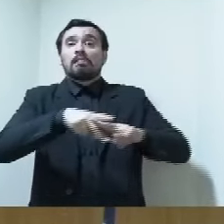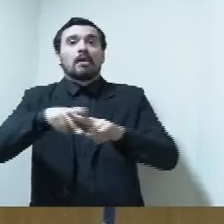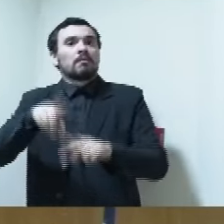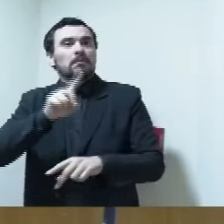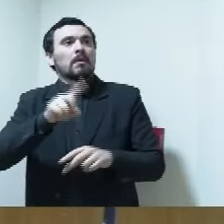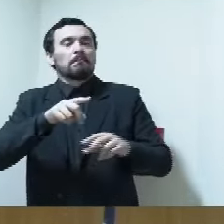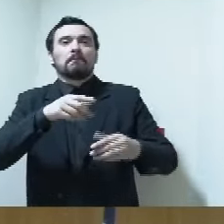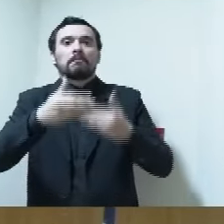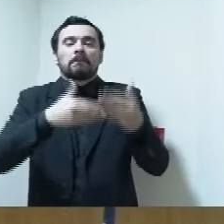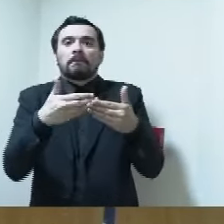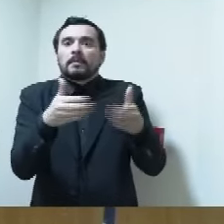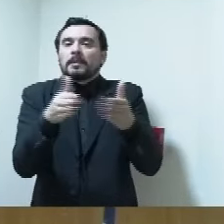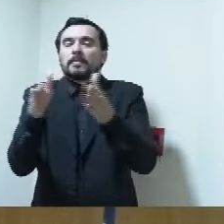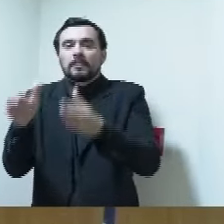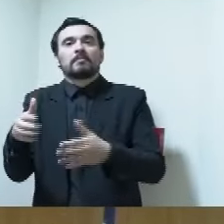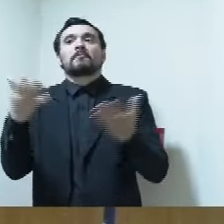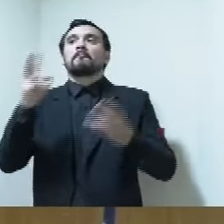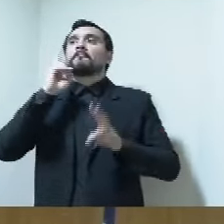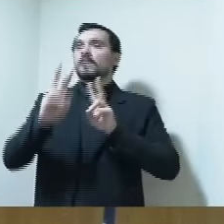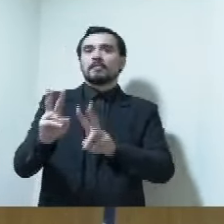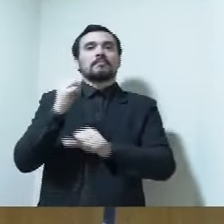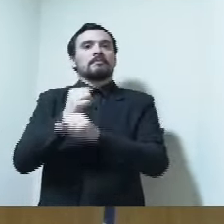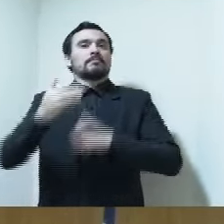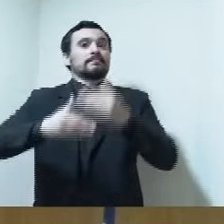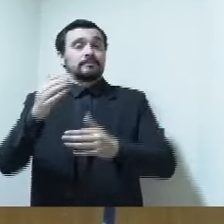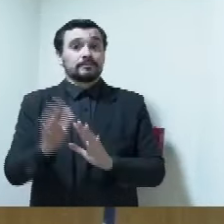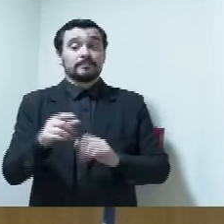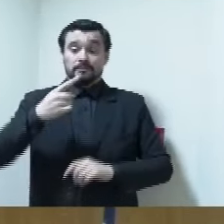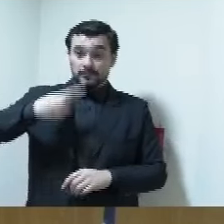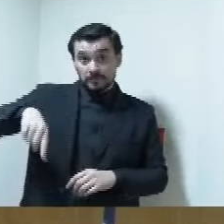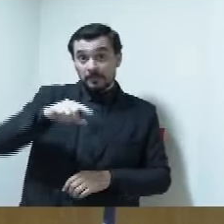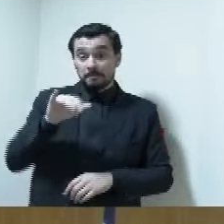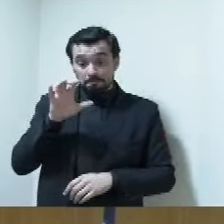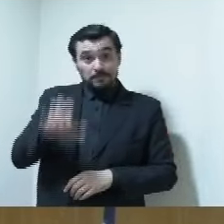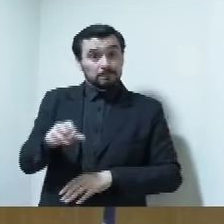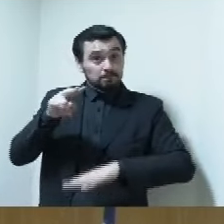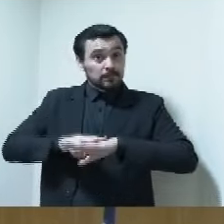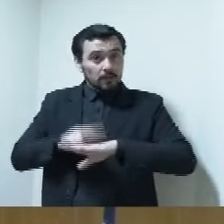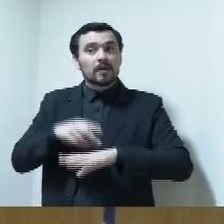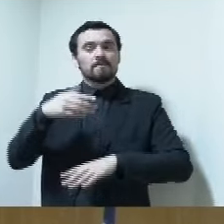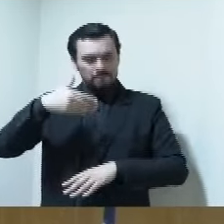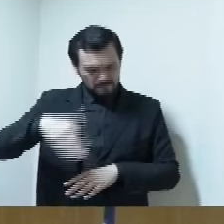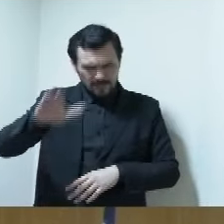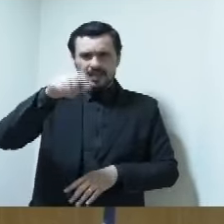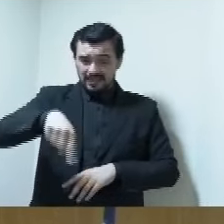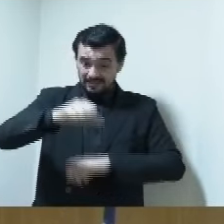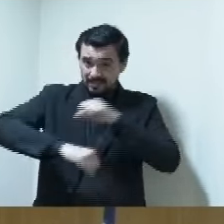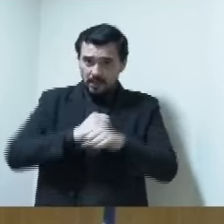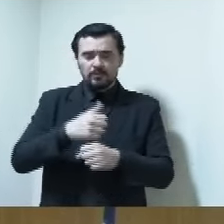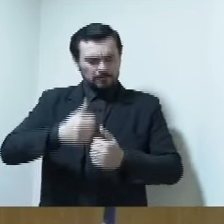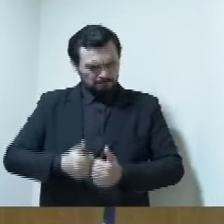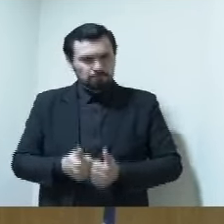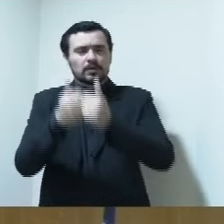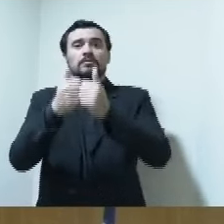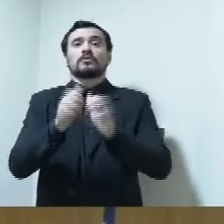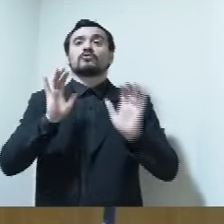pilares de estabilidad vuelven a ser visibles. Somos el país que tendrá el mayor crecimiento en la región este año y somos